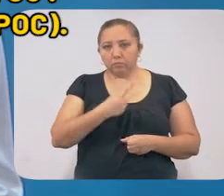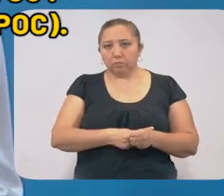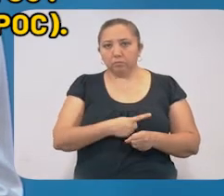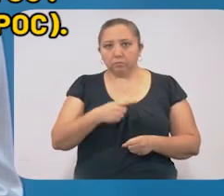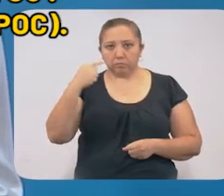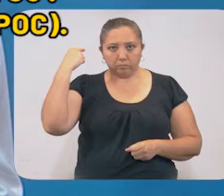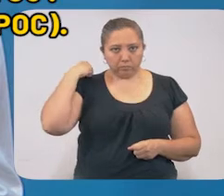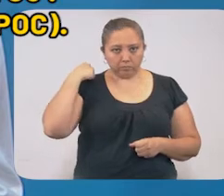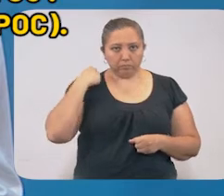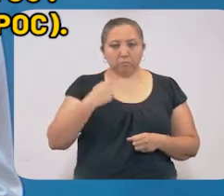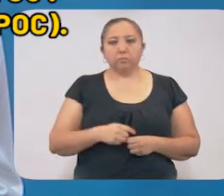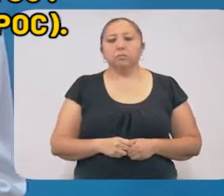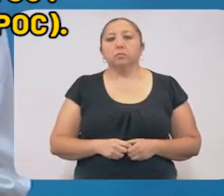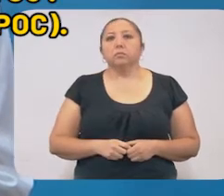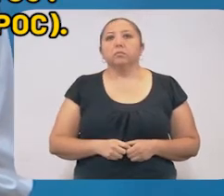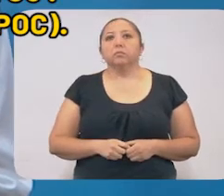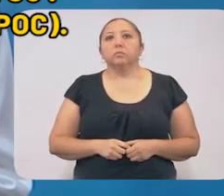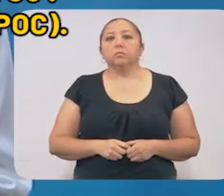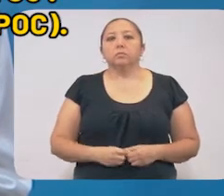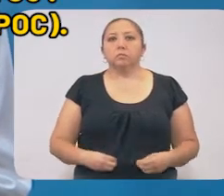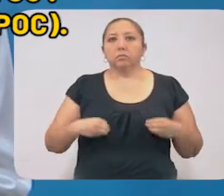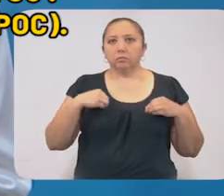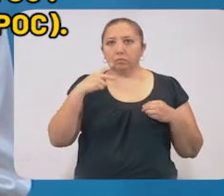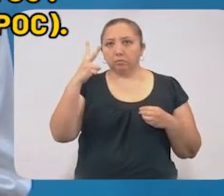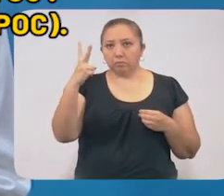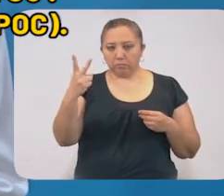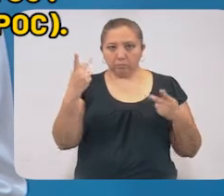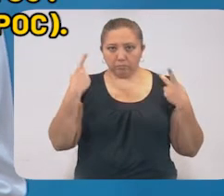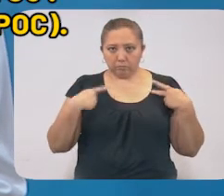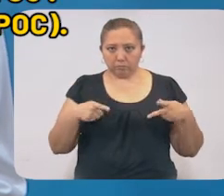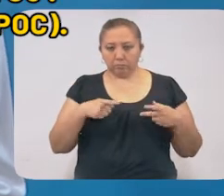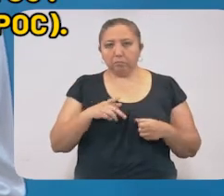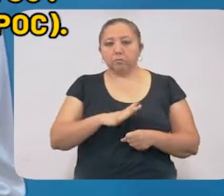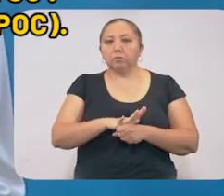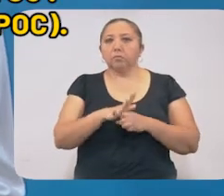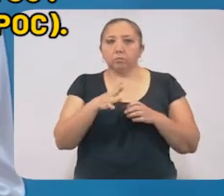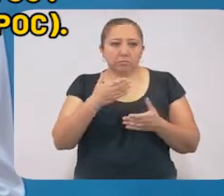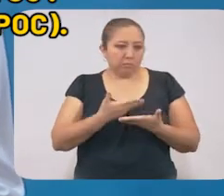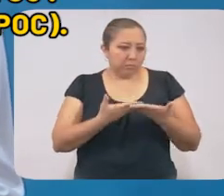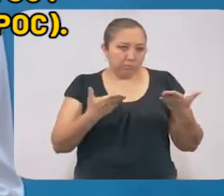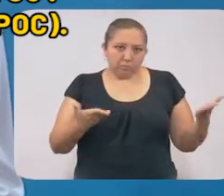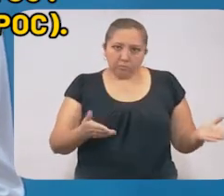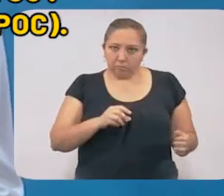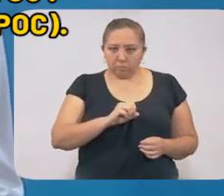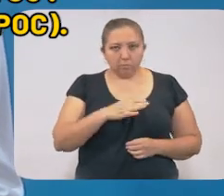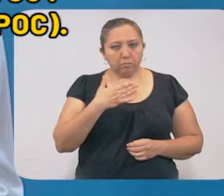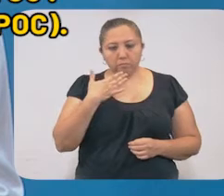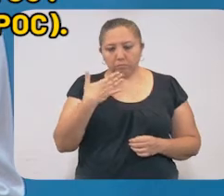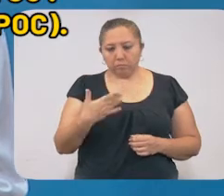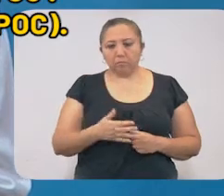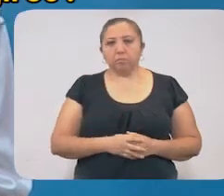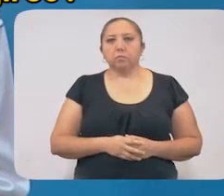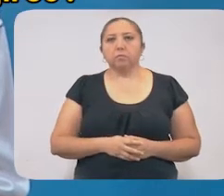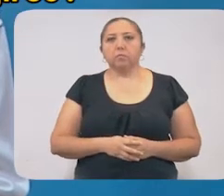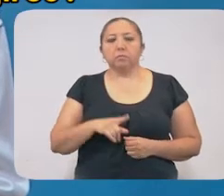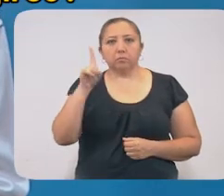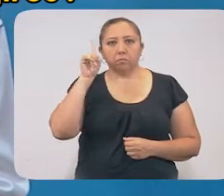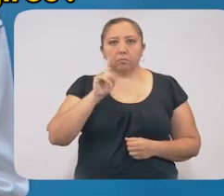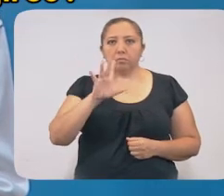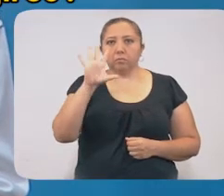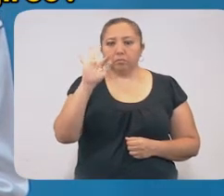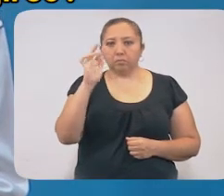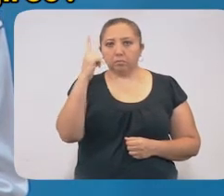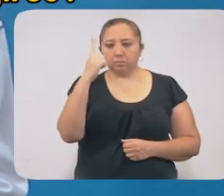enfermedad pulmonar obstructiva crónica. Vivía con 2 contactos, los cuales hasta el momento se reportan asintomáticos. Mujer